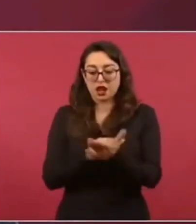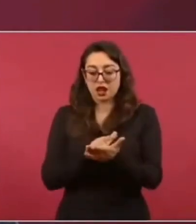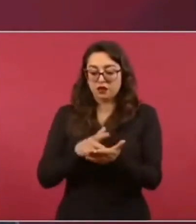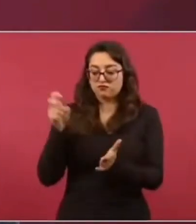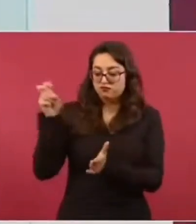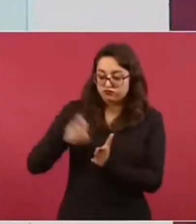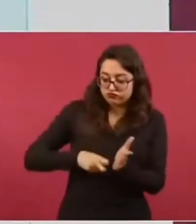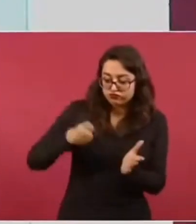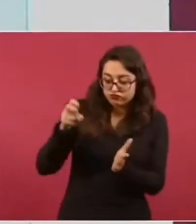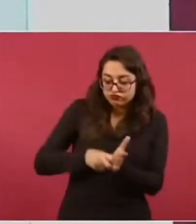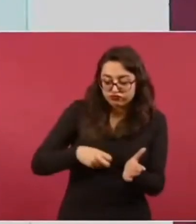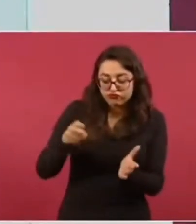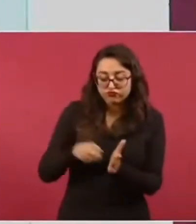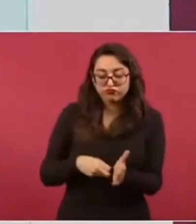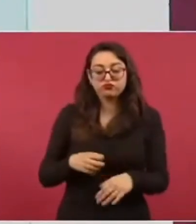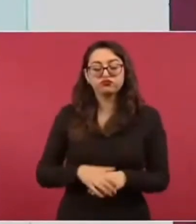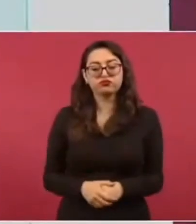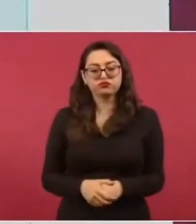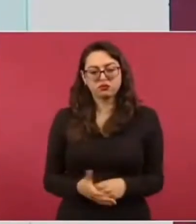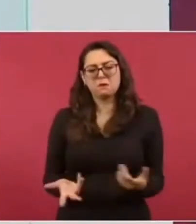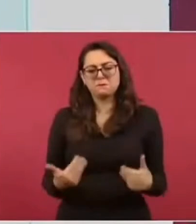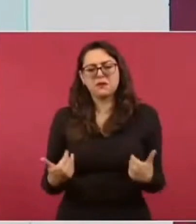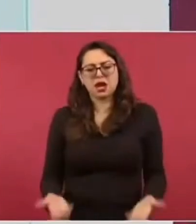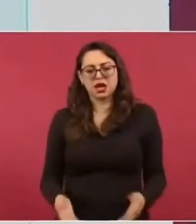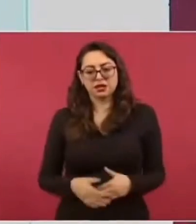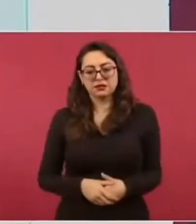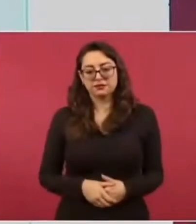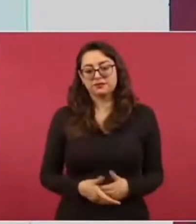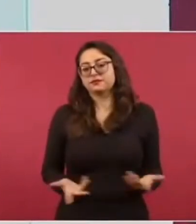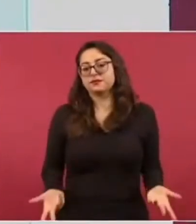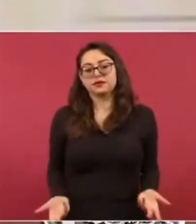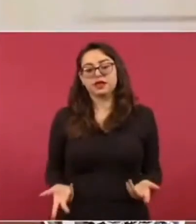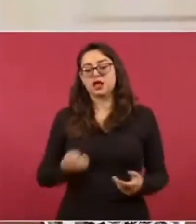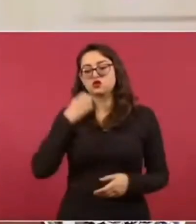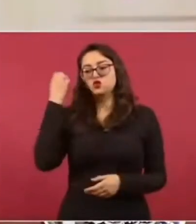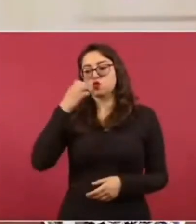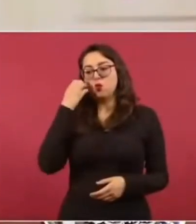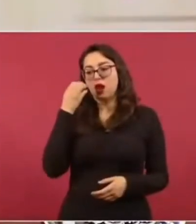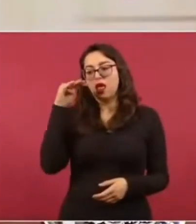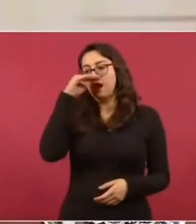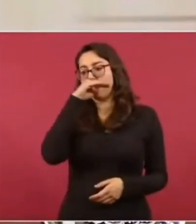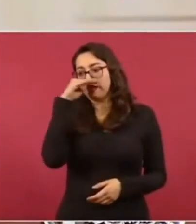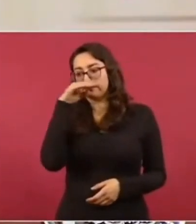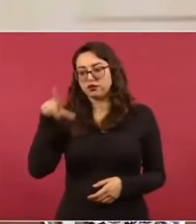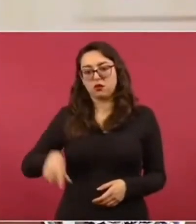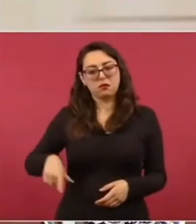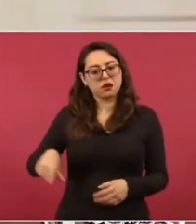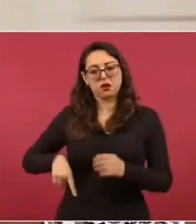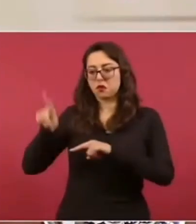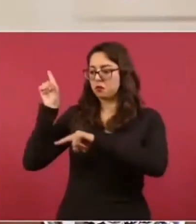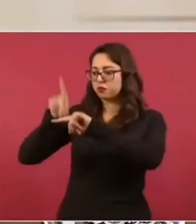la llamada reforma educativa, que era privatizar la educación,